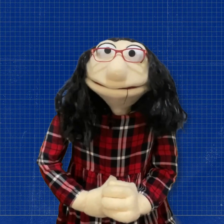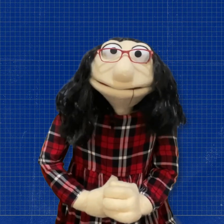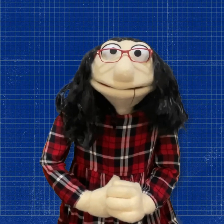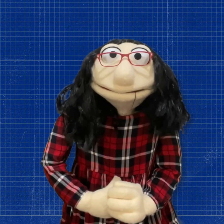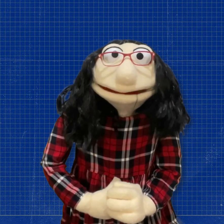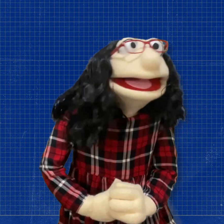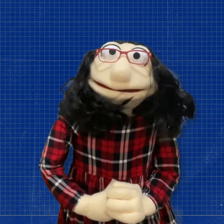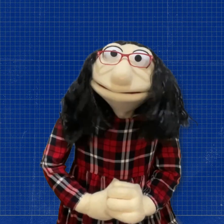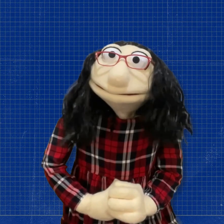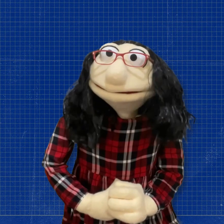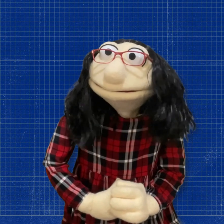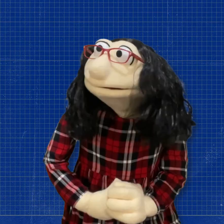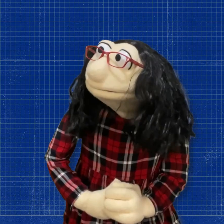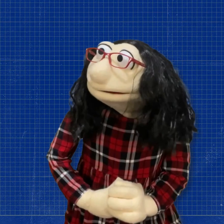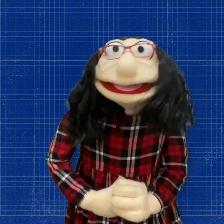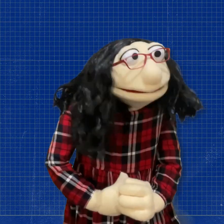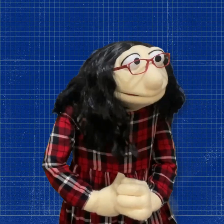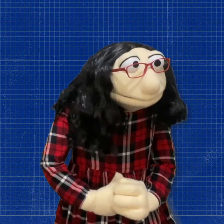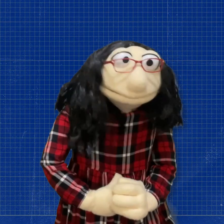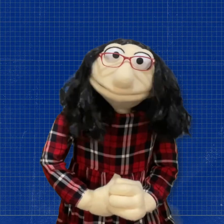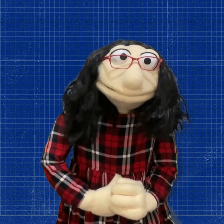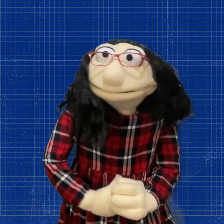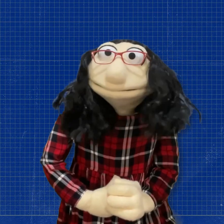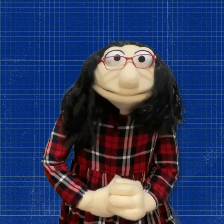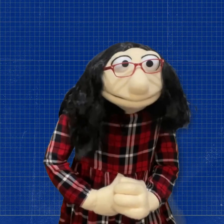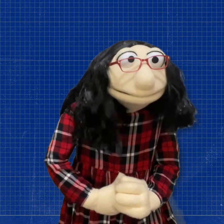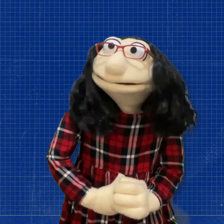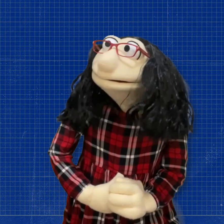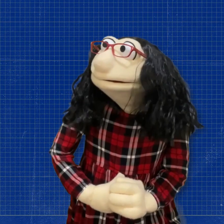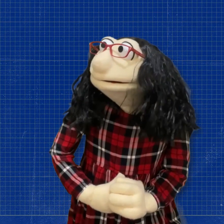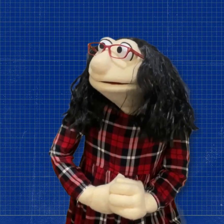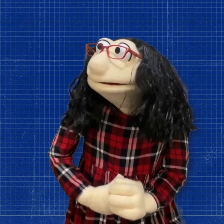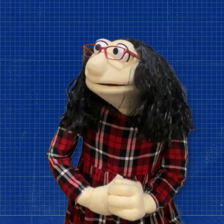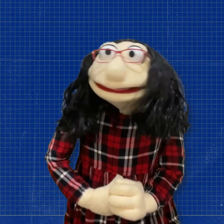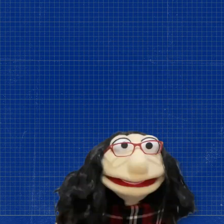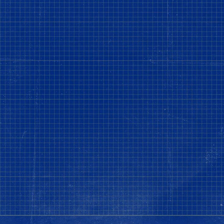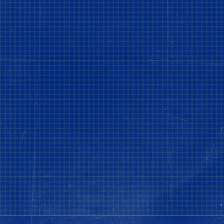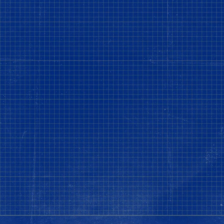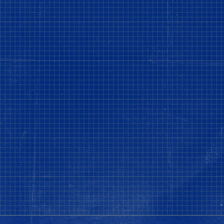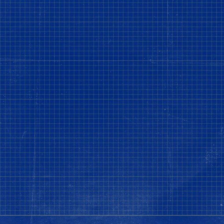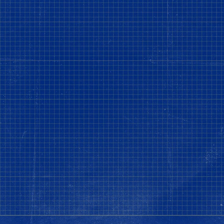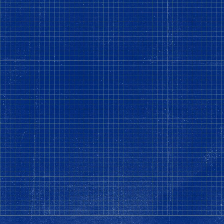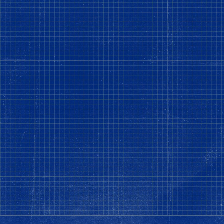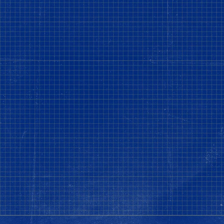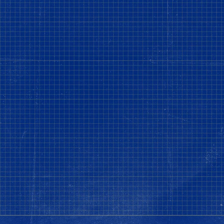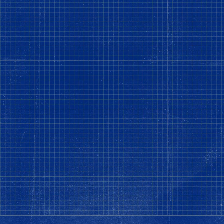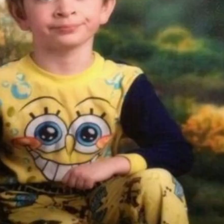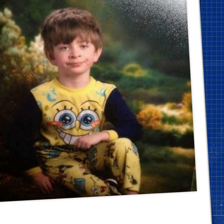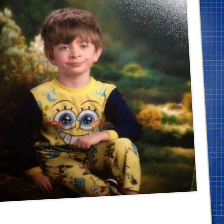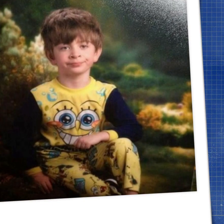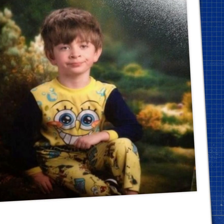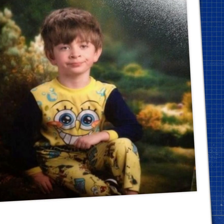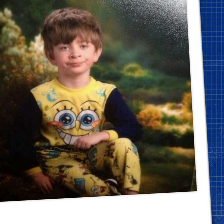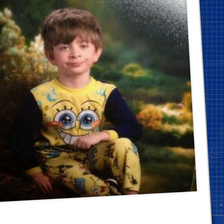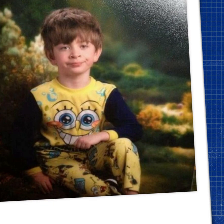¿No sabían nada o nos están mintiendo? Miente, miente. No hay punto intermedio. No. Que de un día para otro quieran hacernos creer que todo